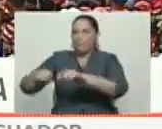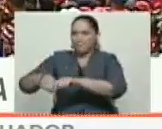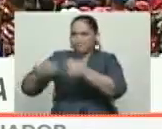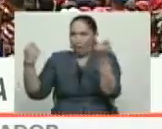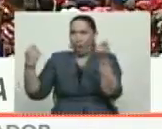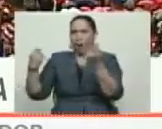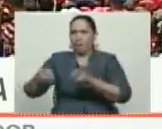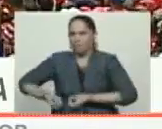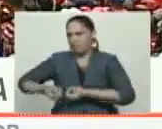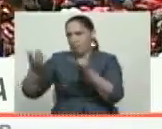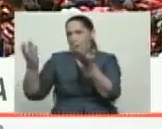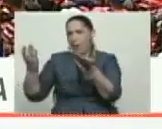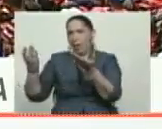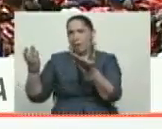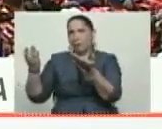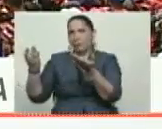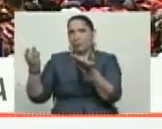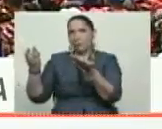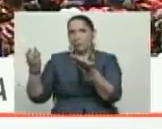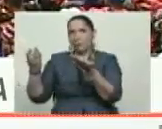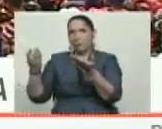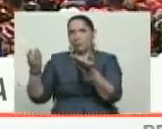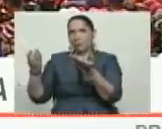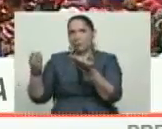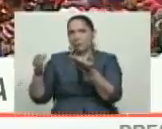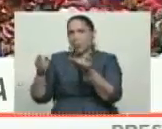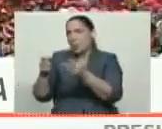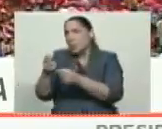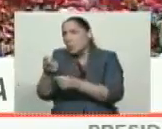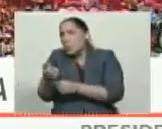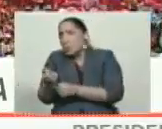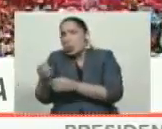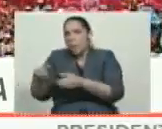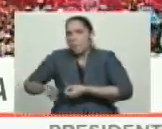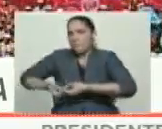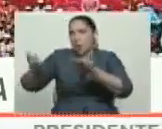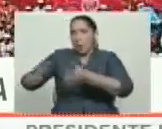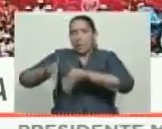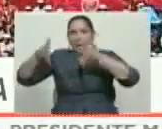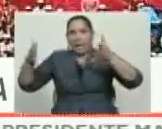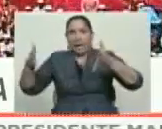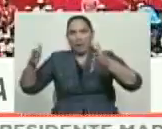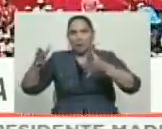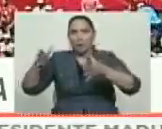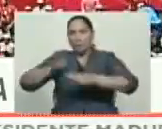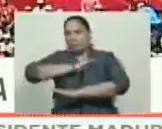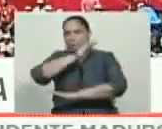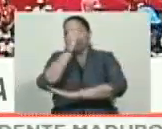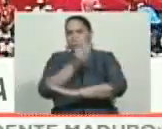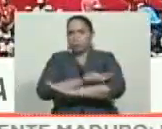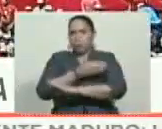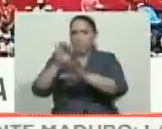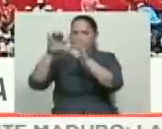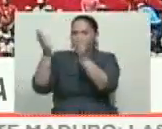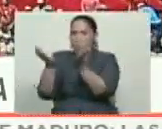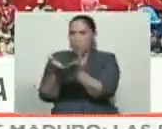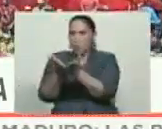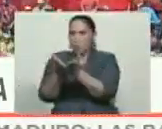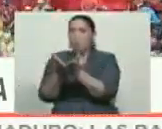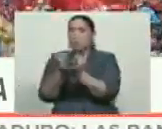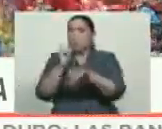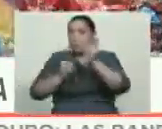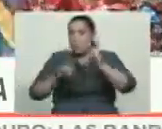en pedacitos y entregarle un pedacito a una gran nación del mundo, a una poderosa nación del mundo. Depende de